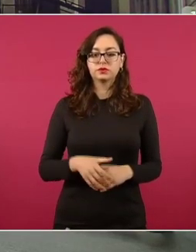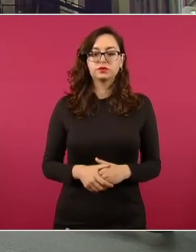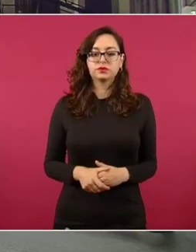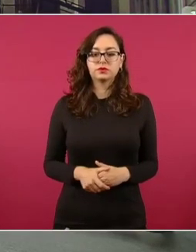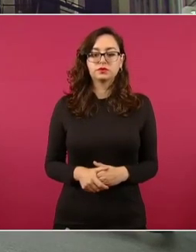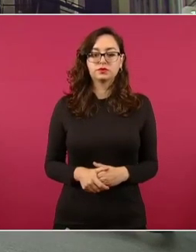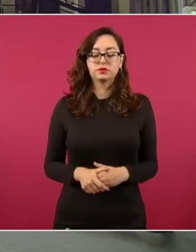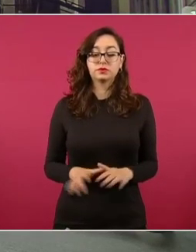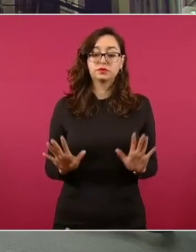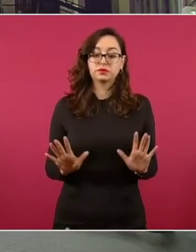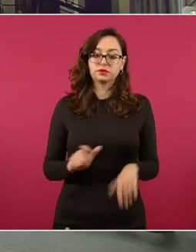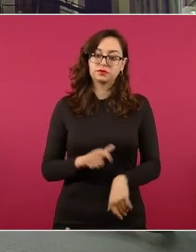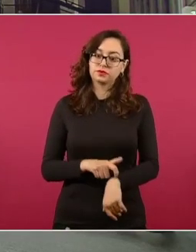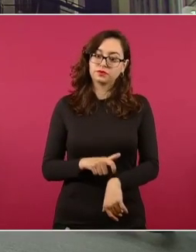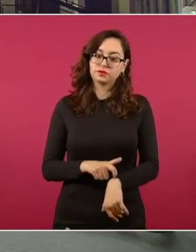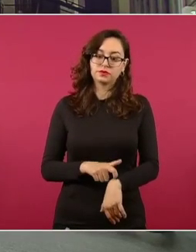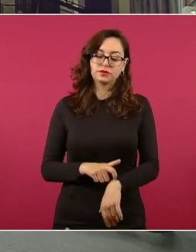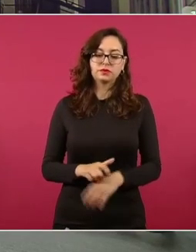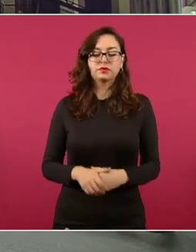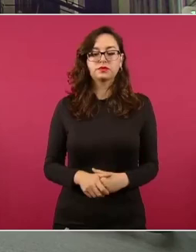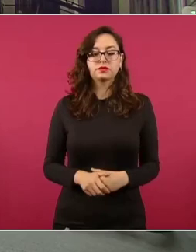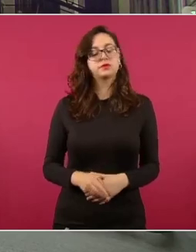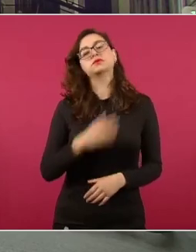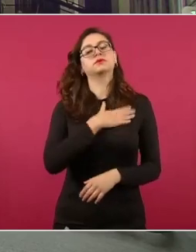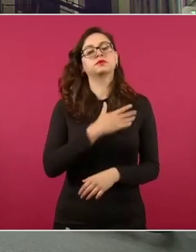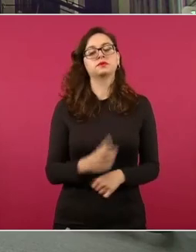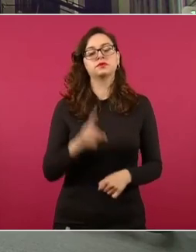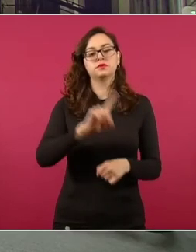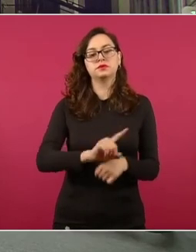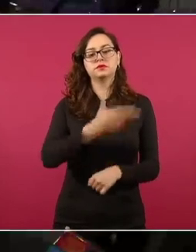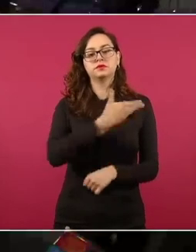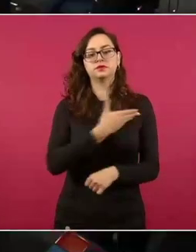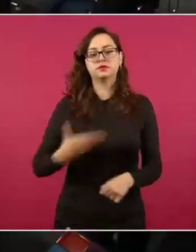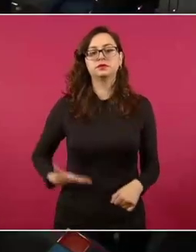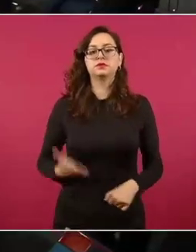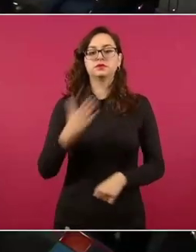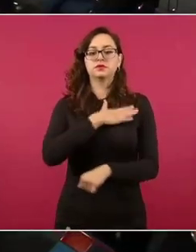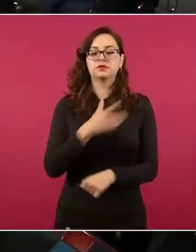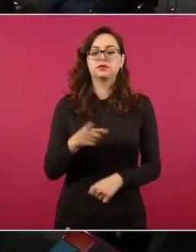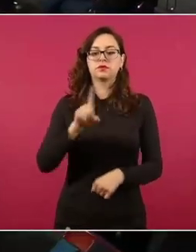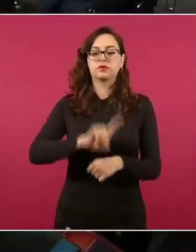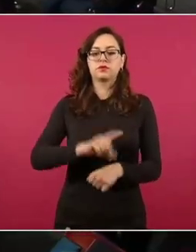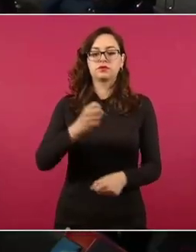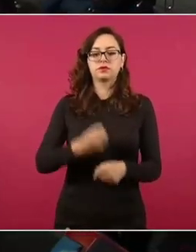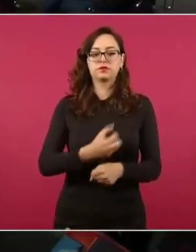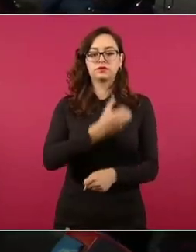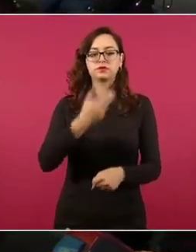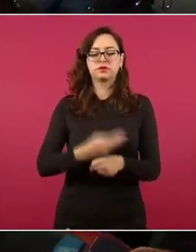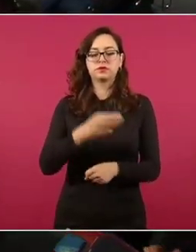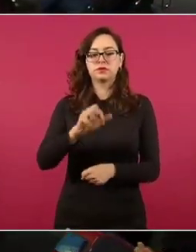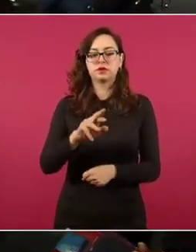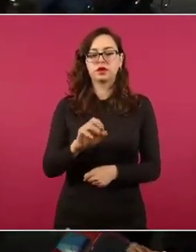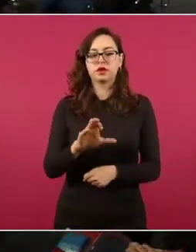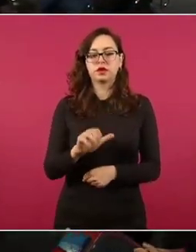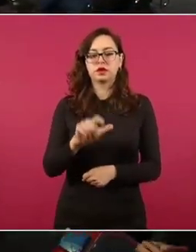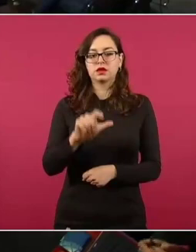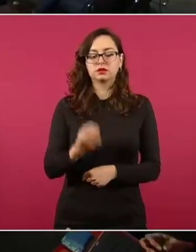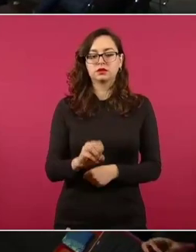A ver si nos alcanza. Buenos días, presidente. Buenos días al secretario Marcelo Ebrard y buenos días a todas y